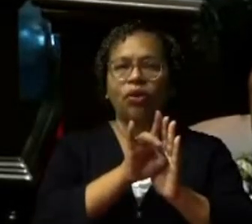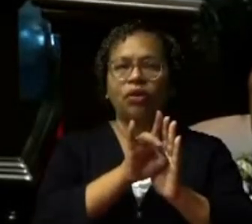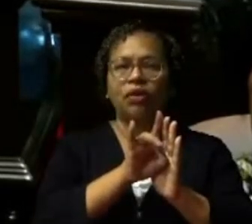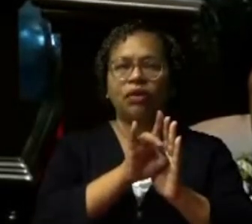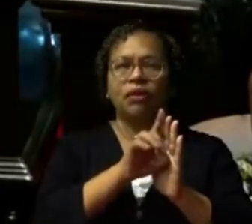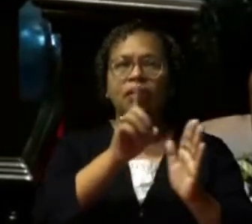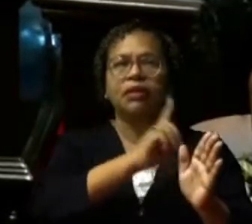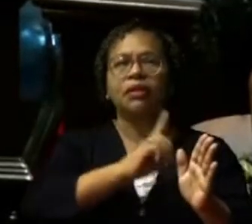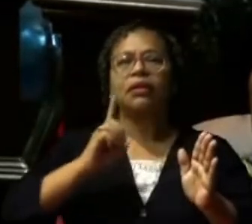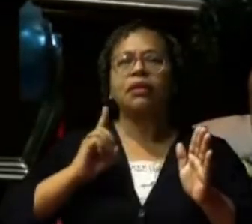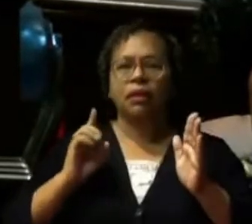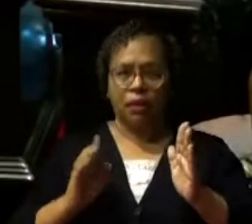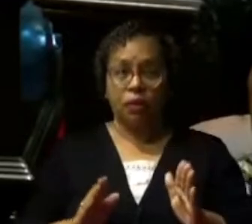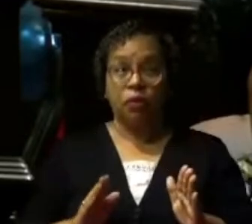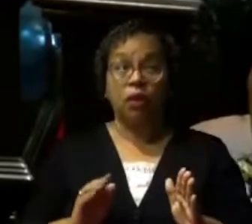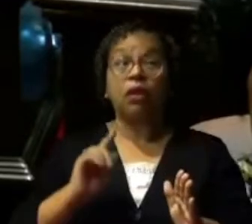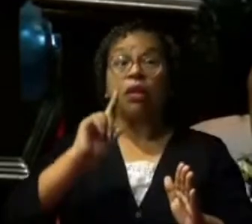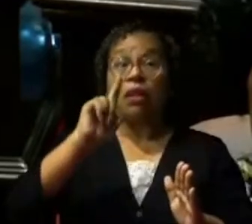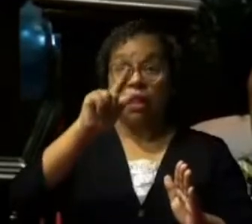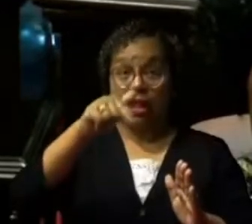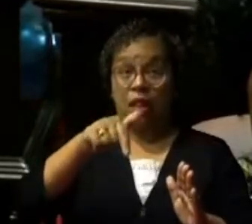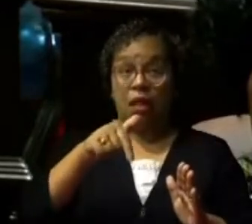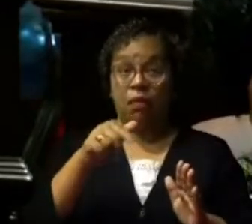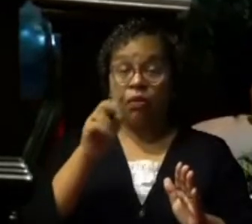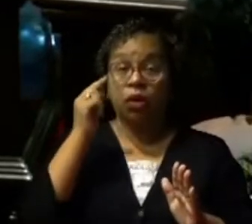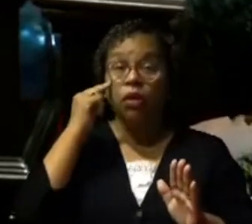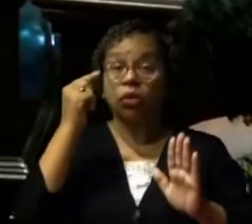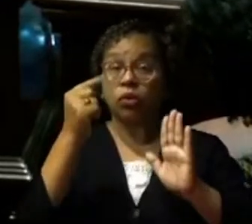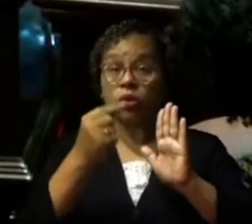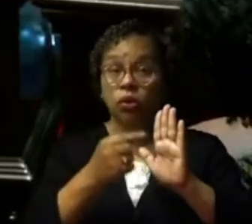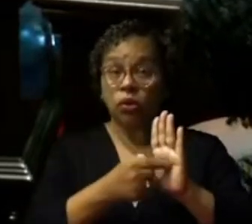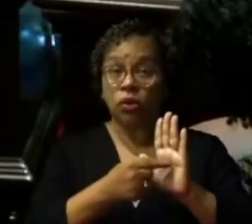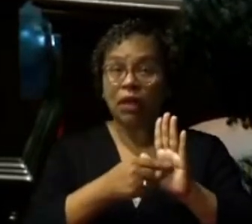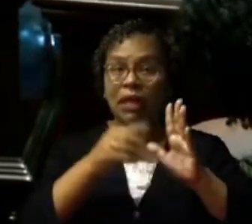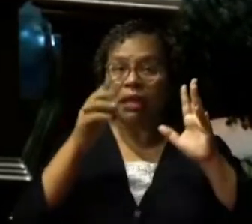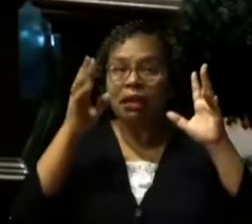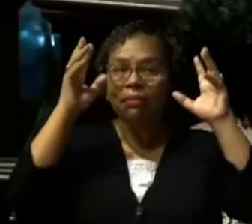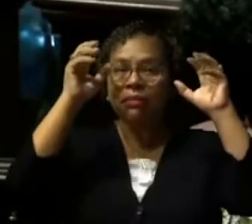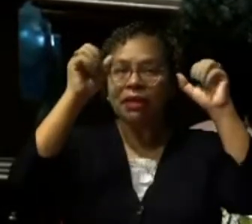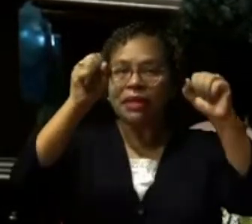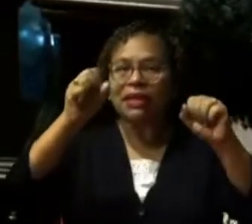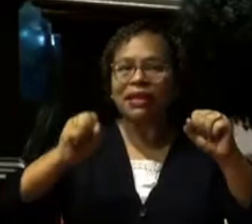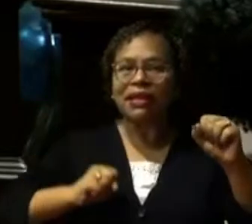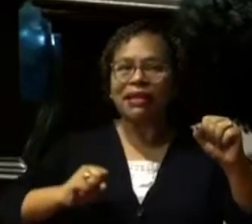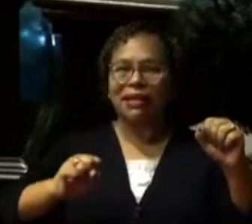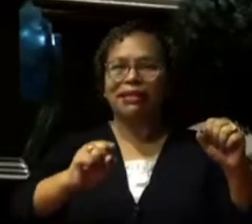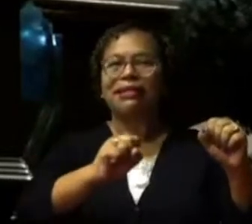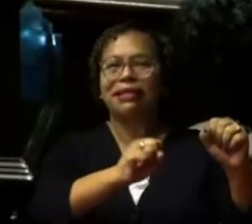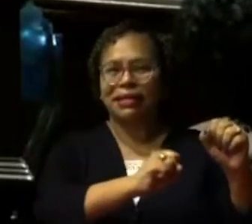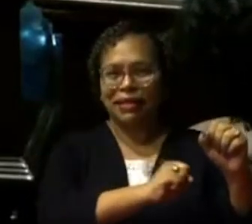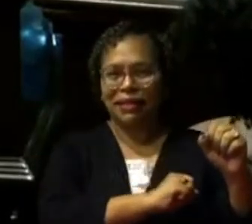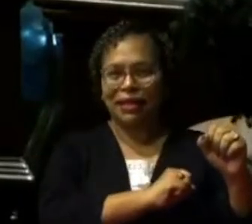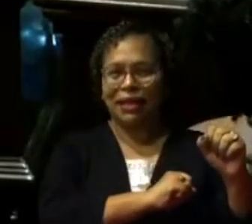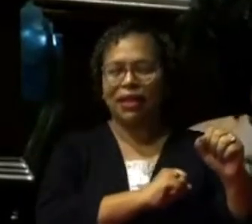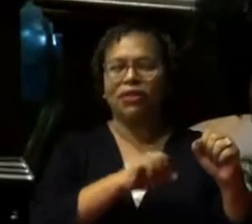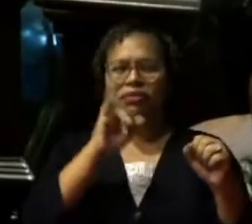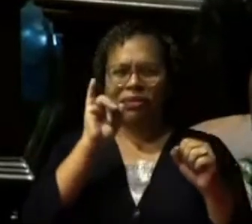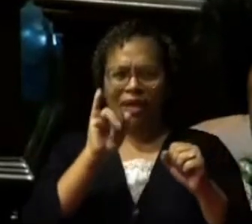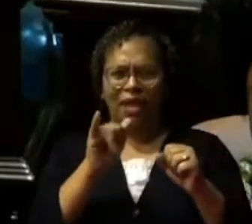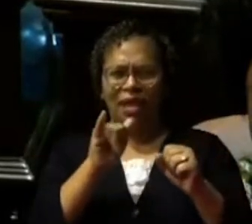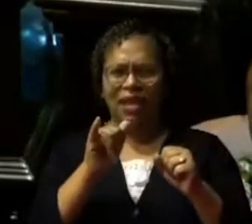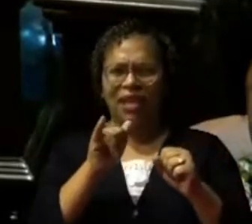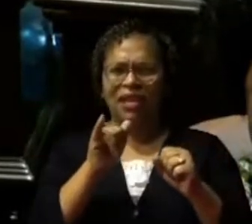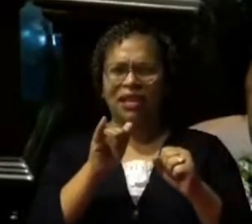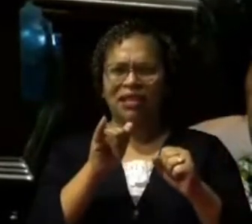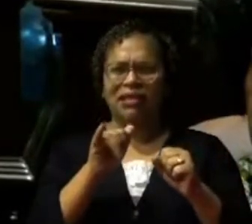República considerando como injusto el método de Hunt para la escogencia de diputados. Eso motivó que nosotros comenzáramos